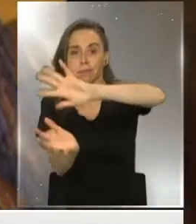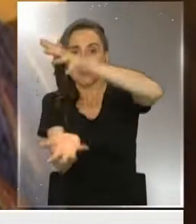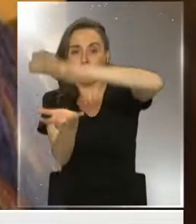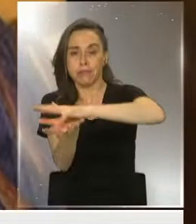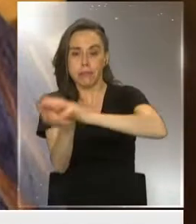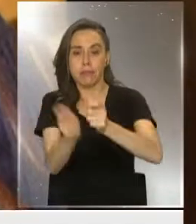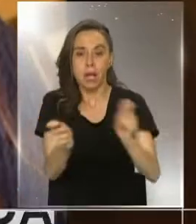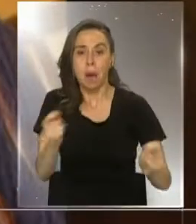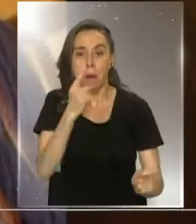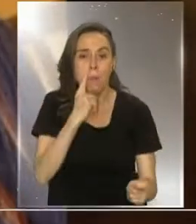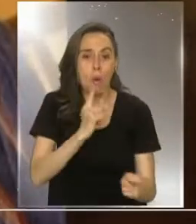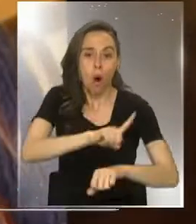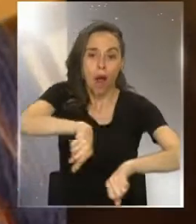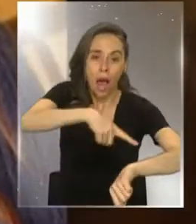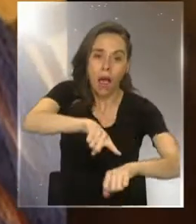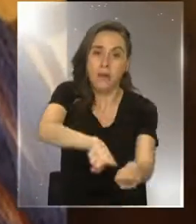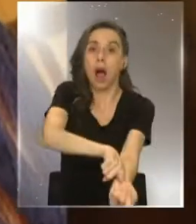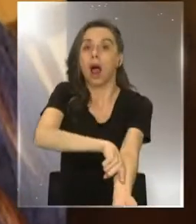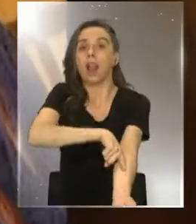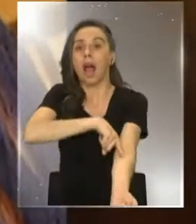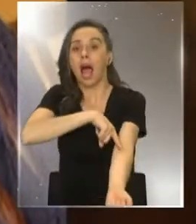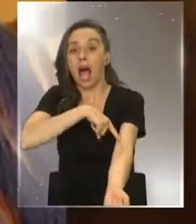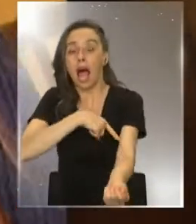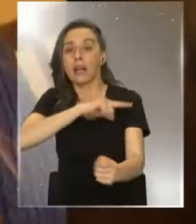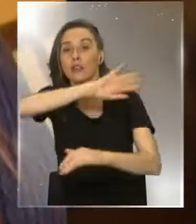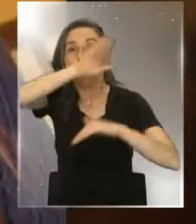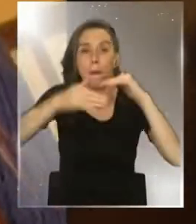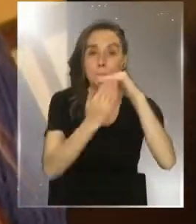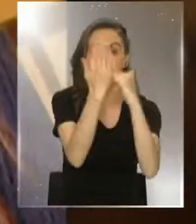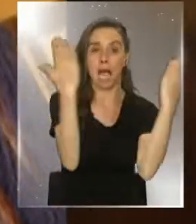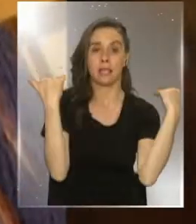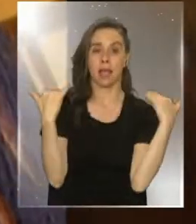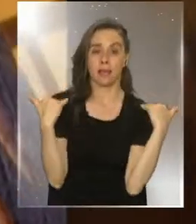largas improvisaciones, muchas veces nos sucedieron en las mañanas